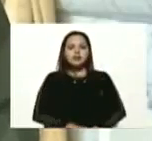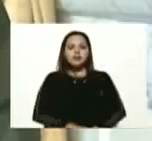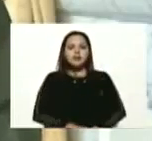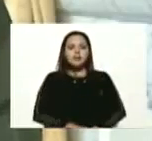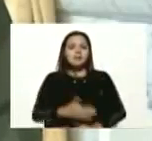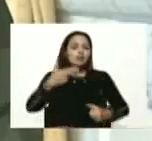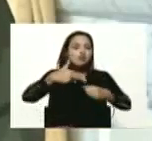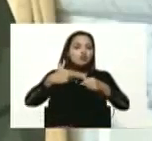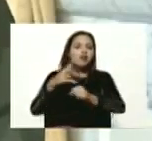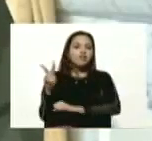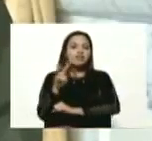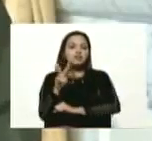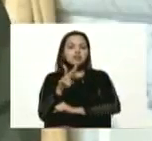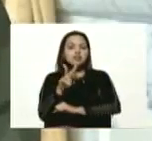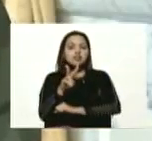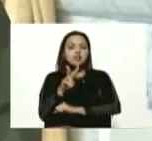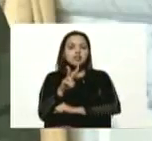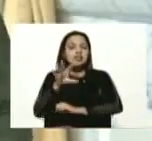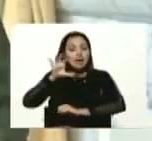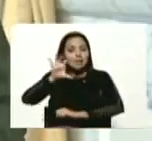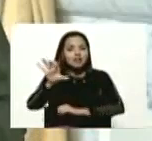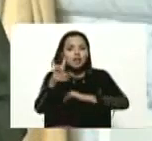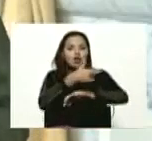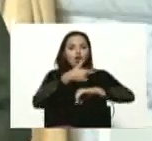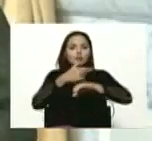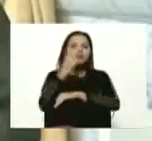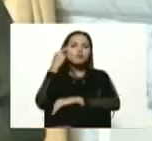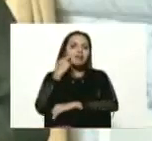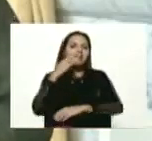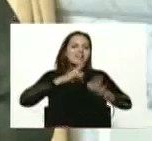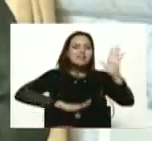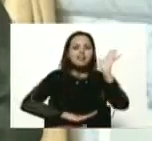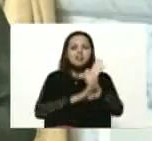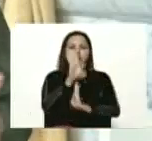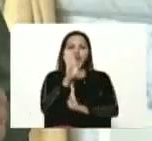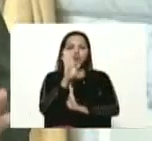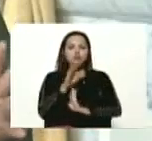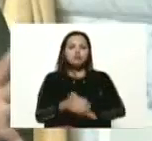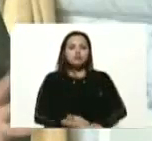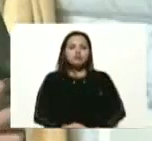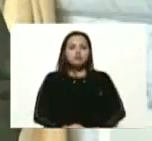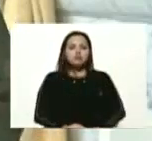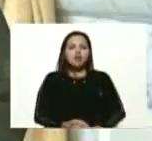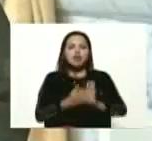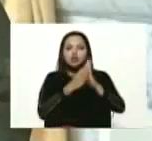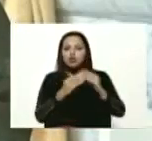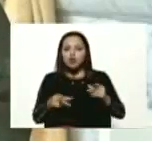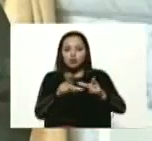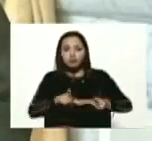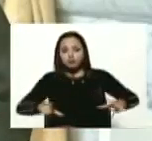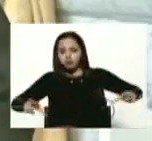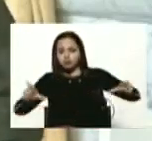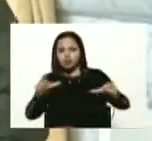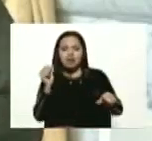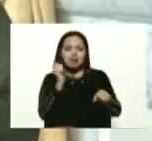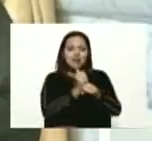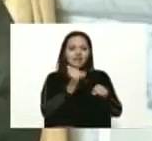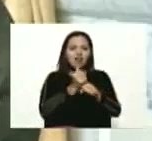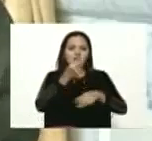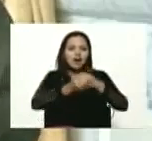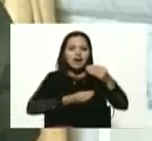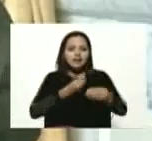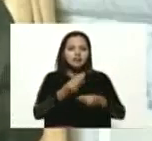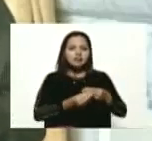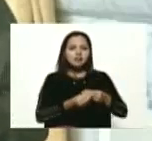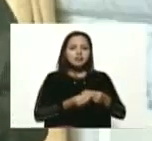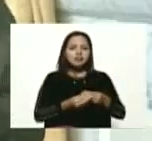PDVSA, la patria, el gobierno bolivariano para el desarrollo de todos los sectores productivos en